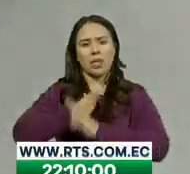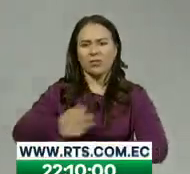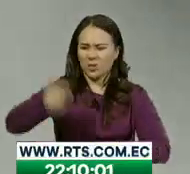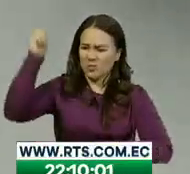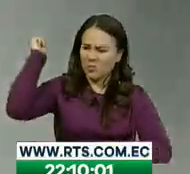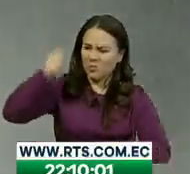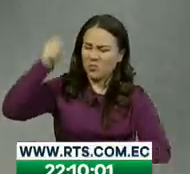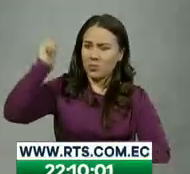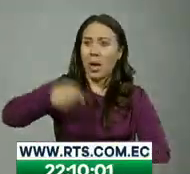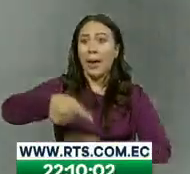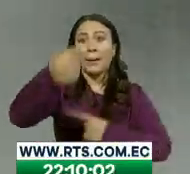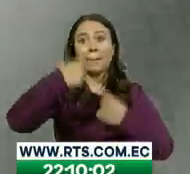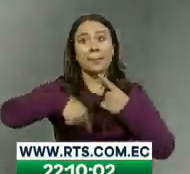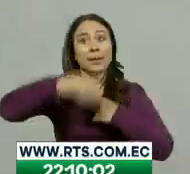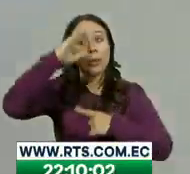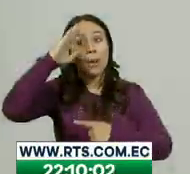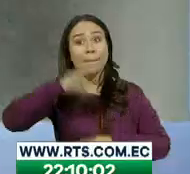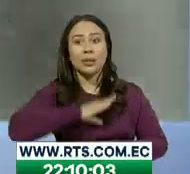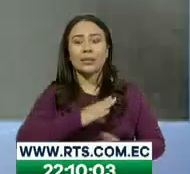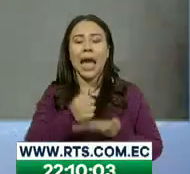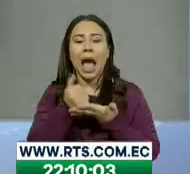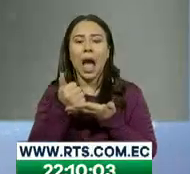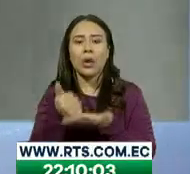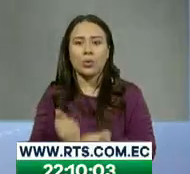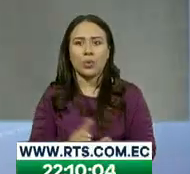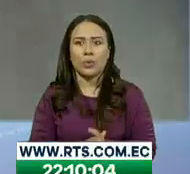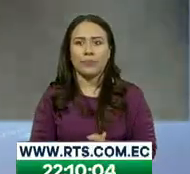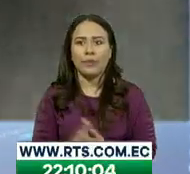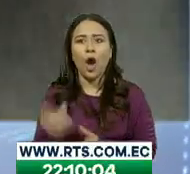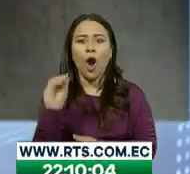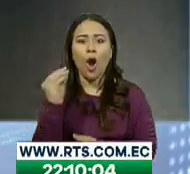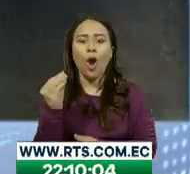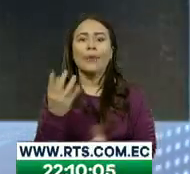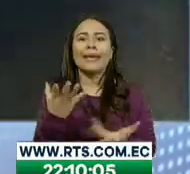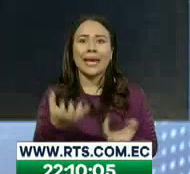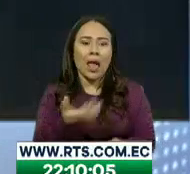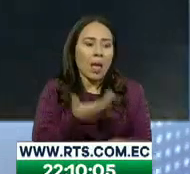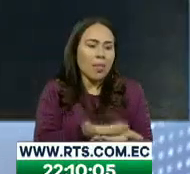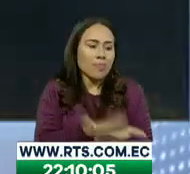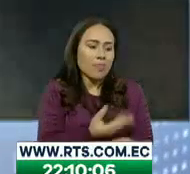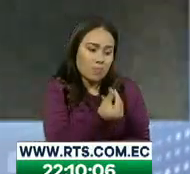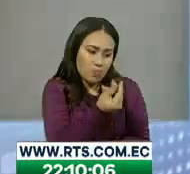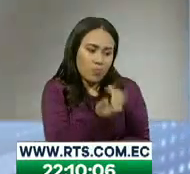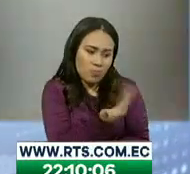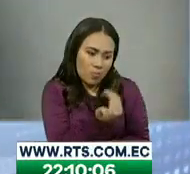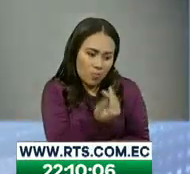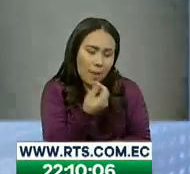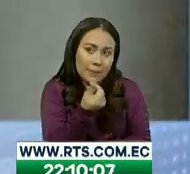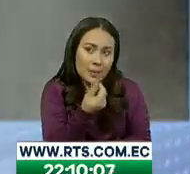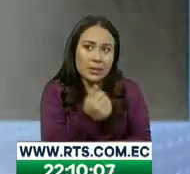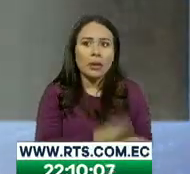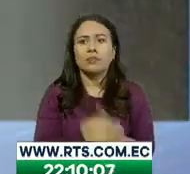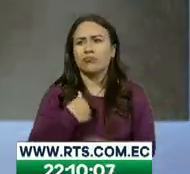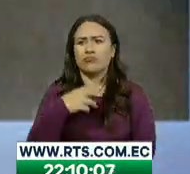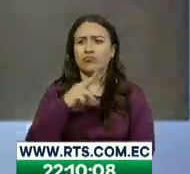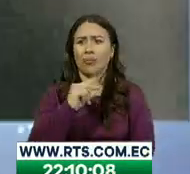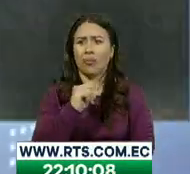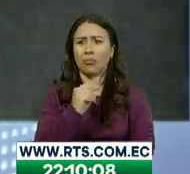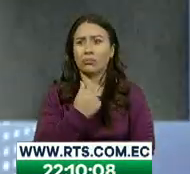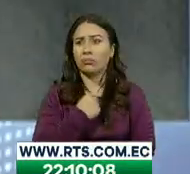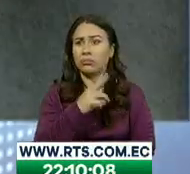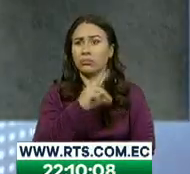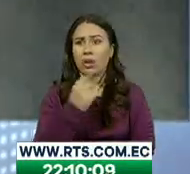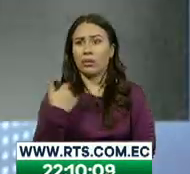justo pasa un policía y lo ayuda. Que este chico le estaba pidiendo plata al señor que en este caso fue la víctima. El señor no accedió a darle lo que le